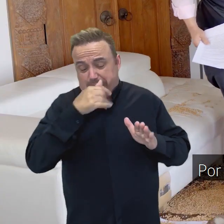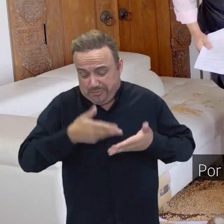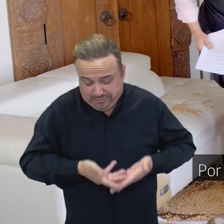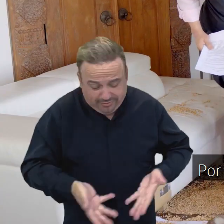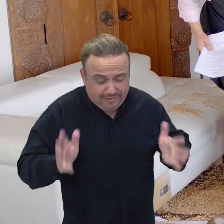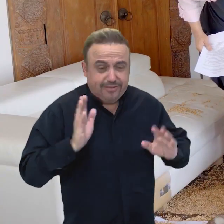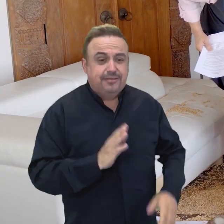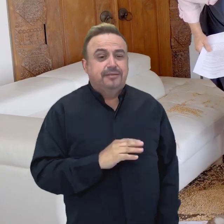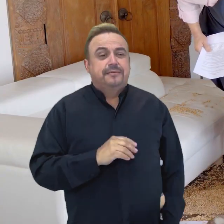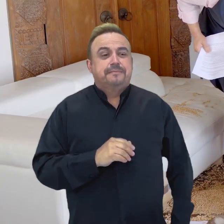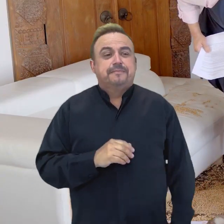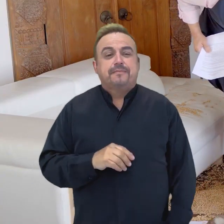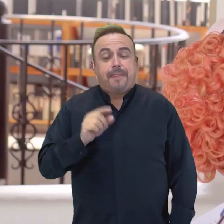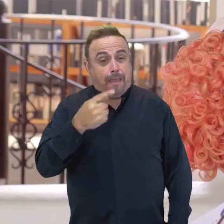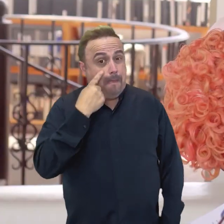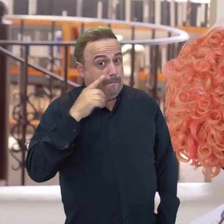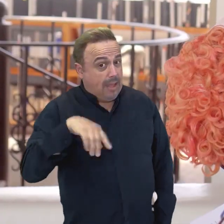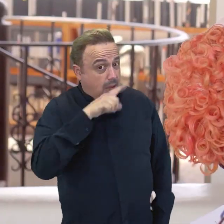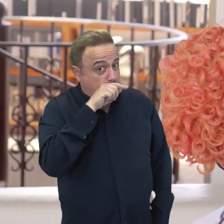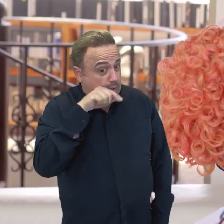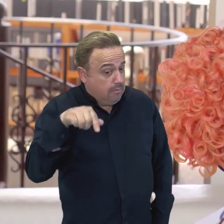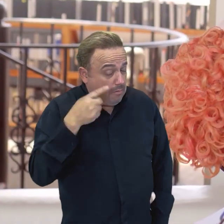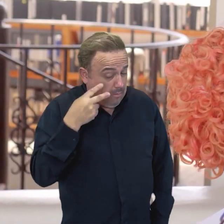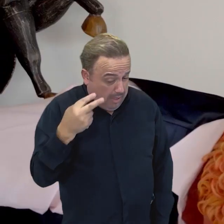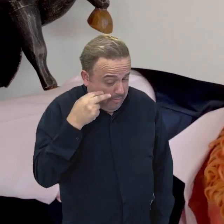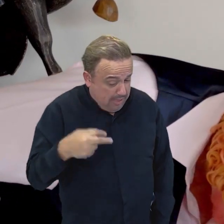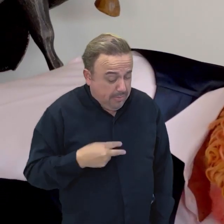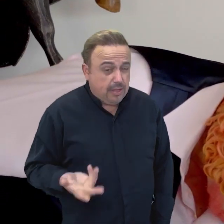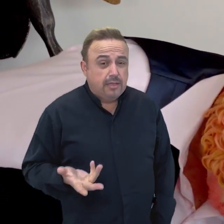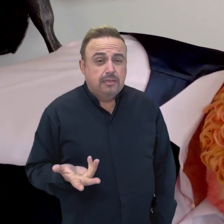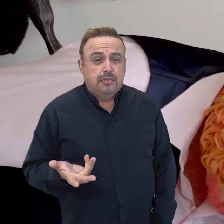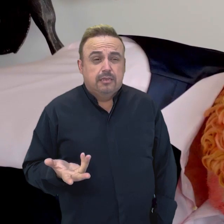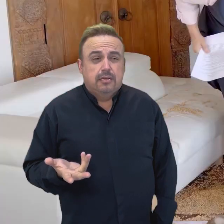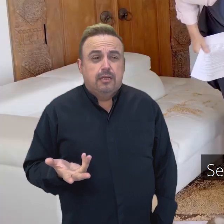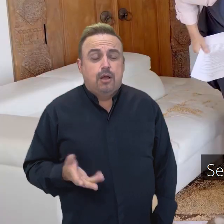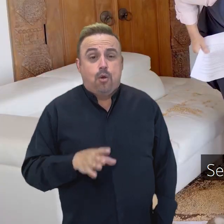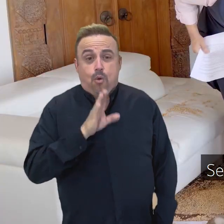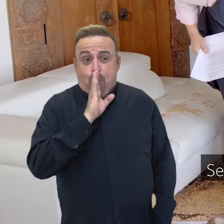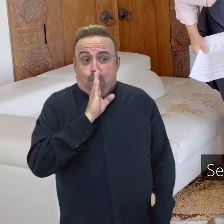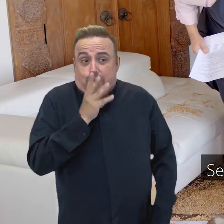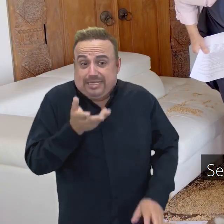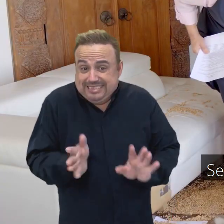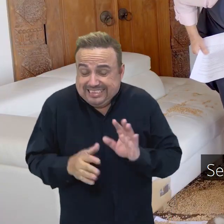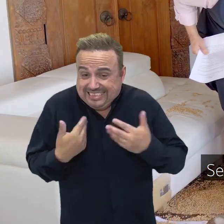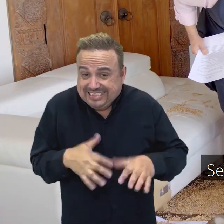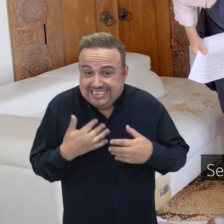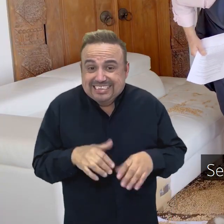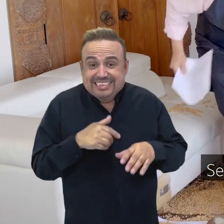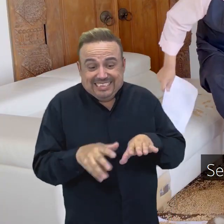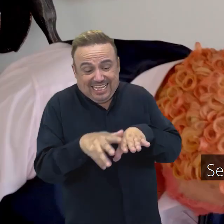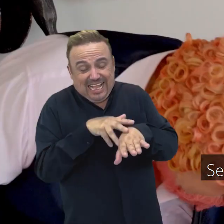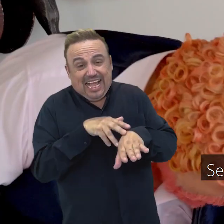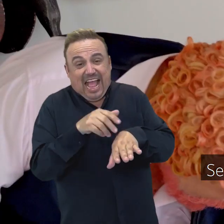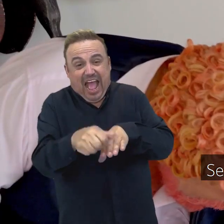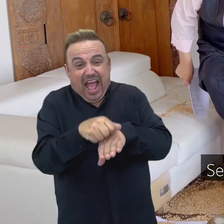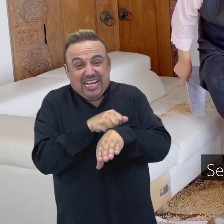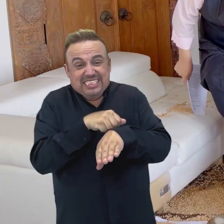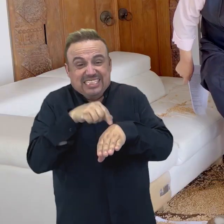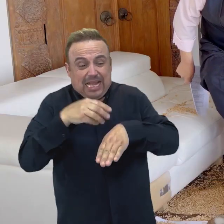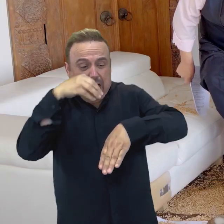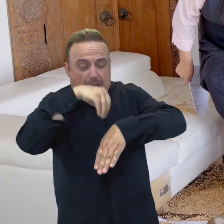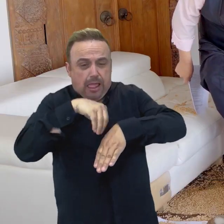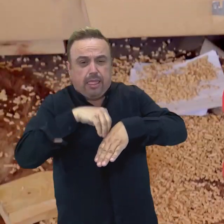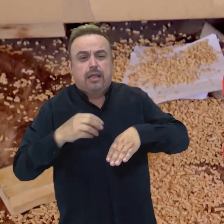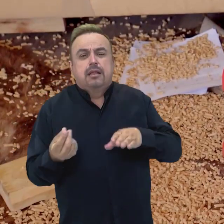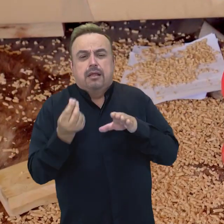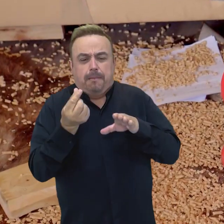hasta acá. Mire, mire, Guruguru, mire, mire. Uy, se da cuenta, y en los calcetines, mire. Mire ya esto. Uy,